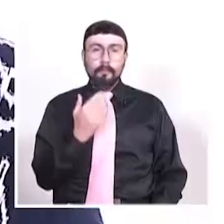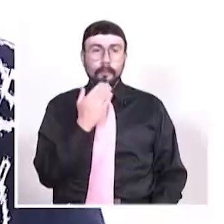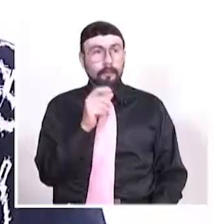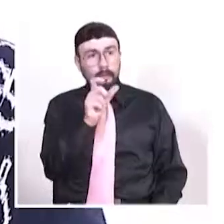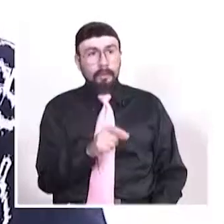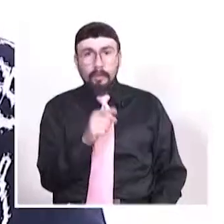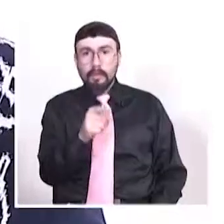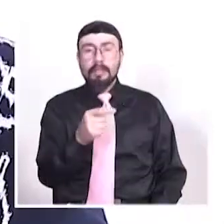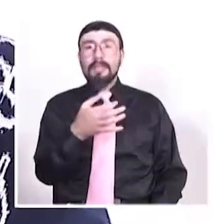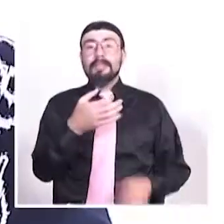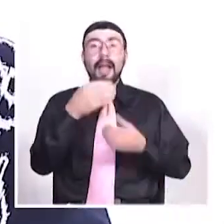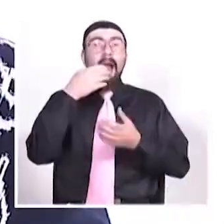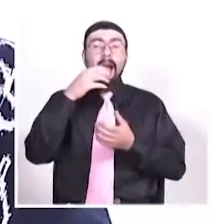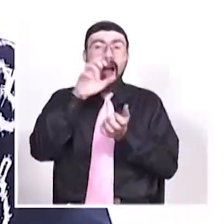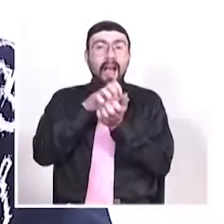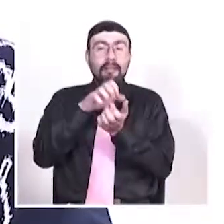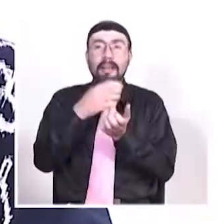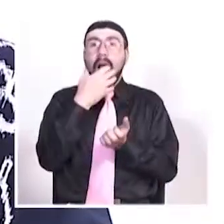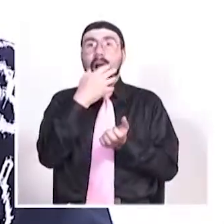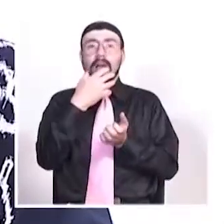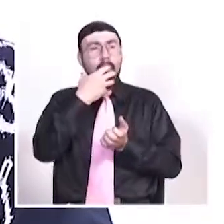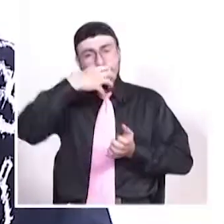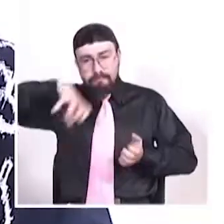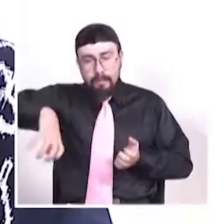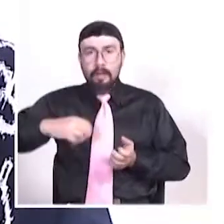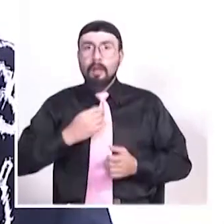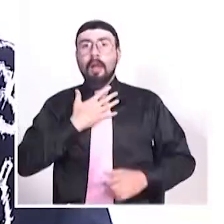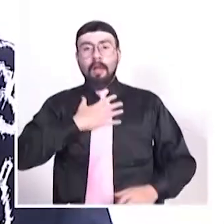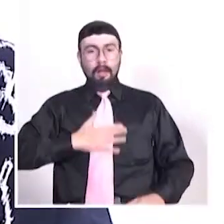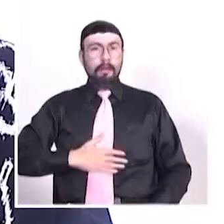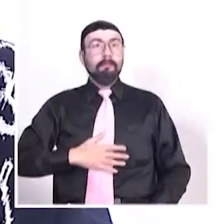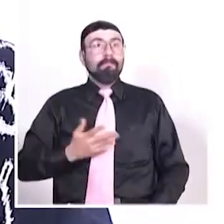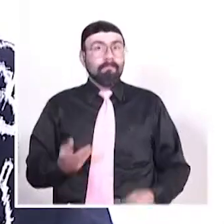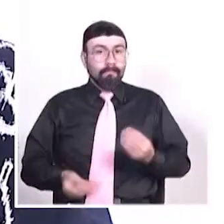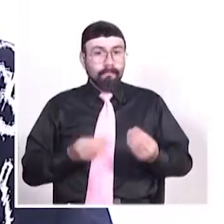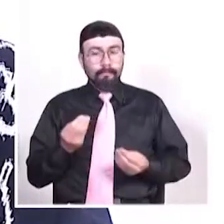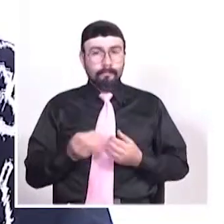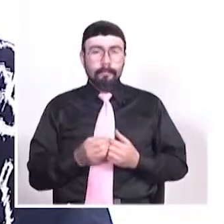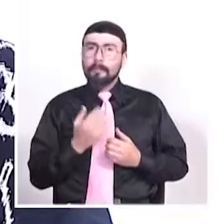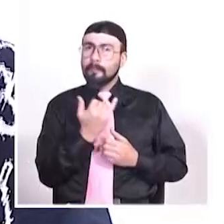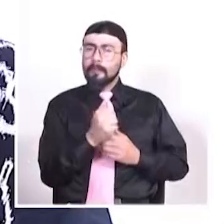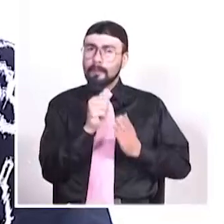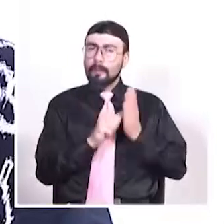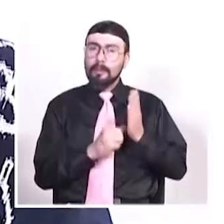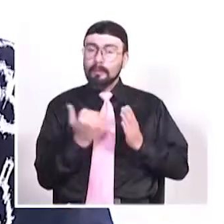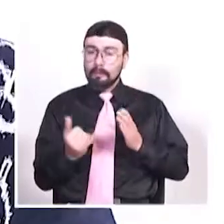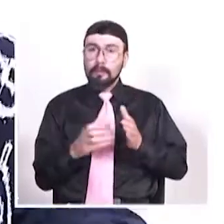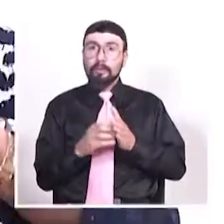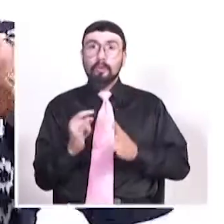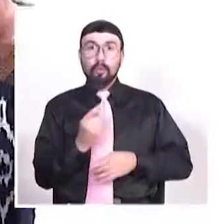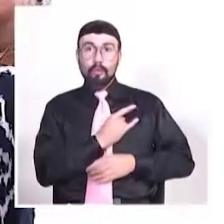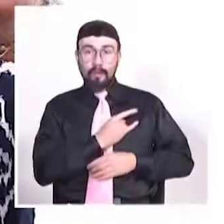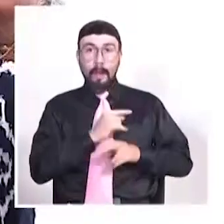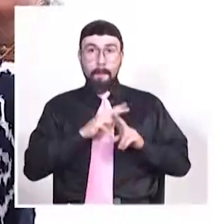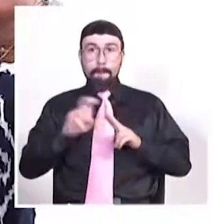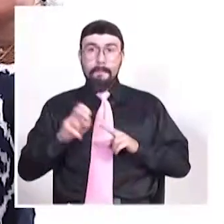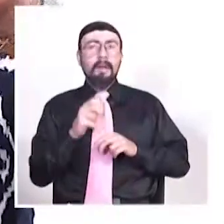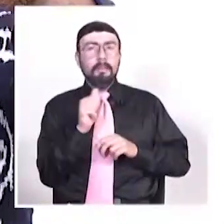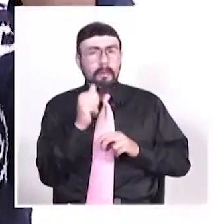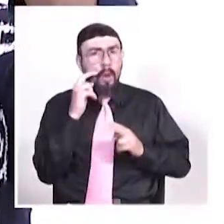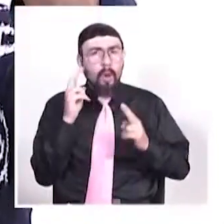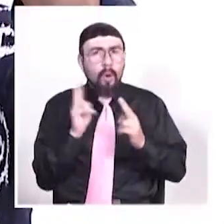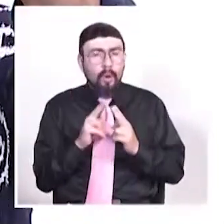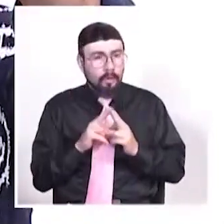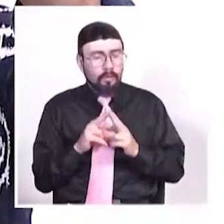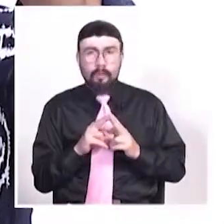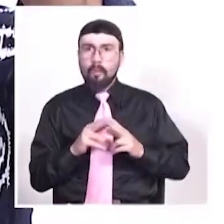respirar. Esa es la finalidad que hoy tenemos con este programa y con la Universidad Manizales para que ustedes conozcan